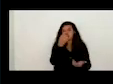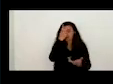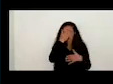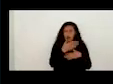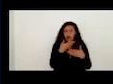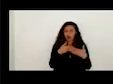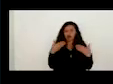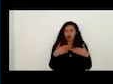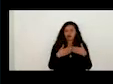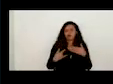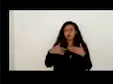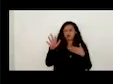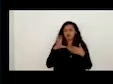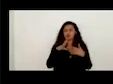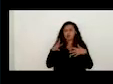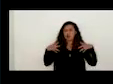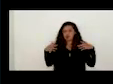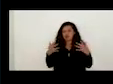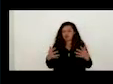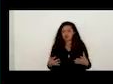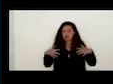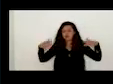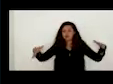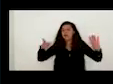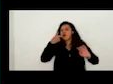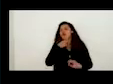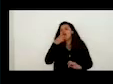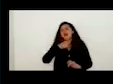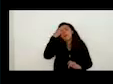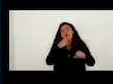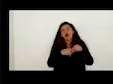tienes sobrepeso, obesidad o diabetes o alguna enfermedad